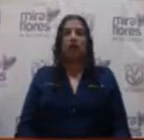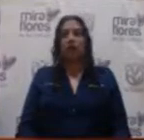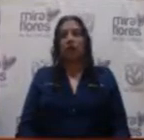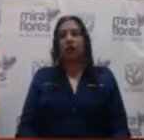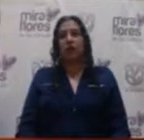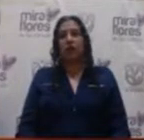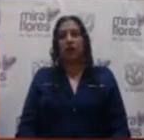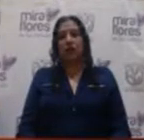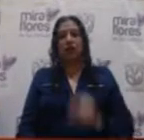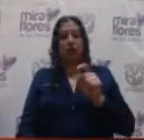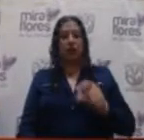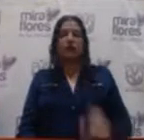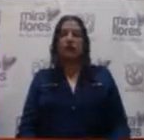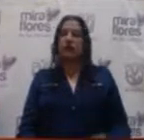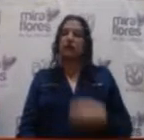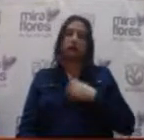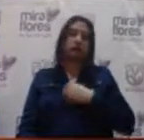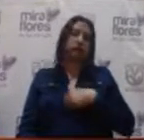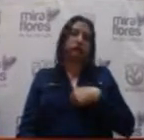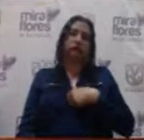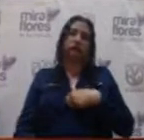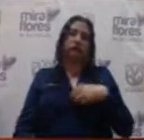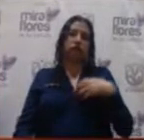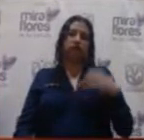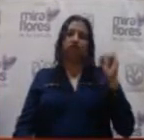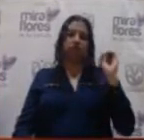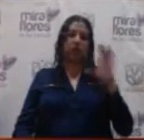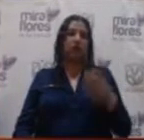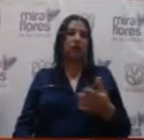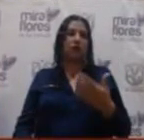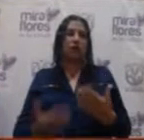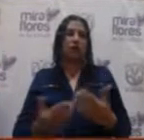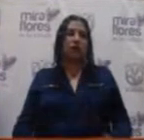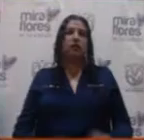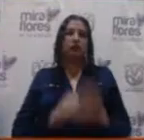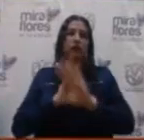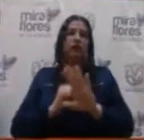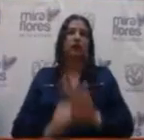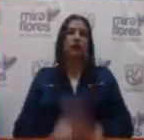en esta tragedia que pudo evitarse. Muchas gracias. A ver,